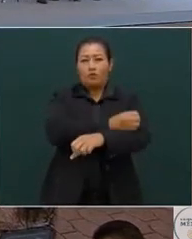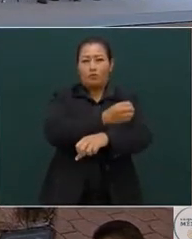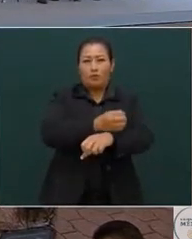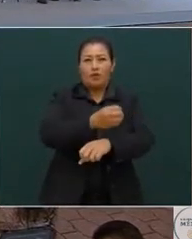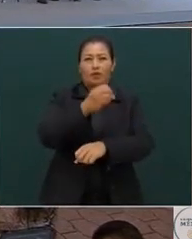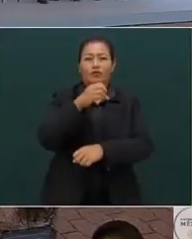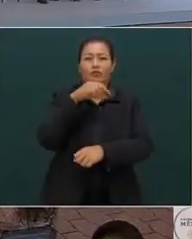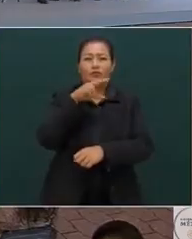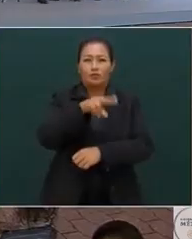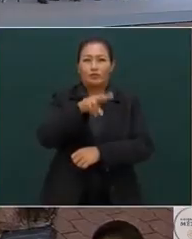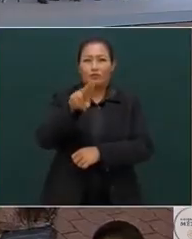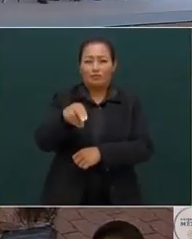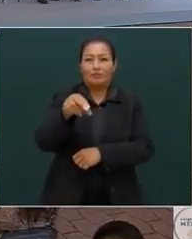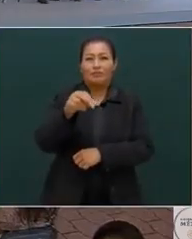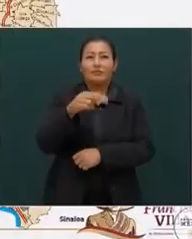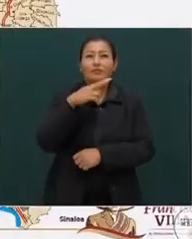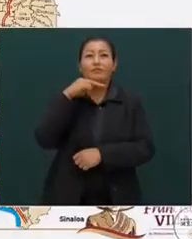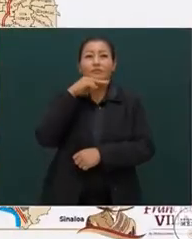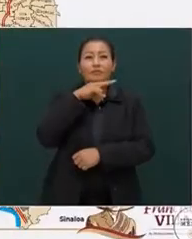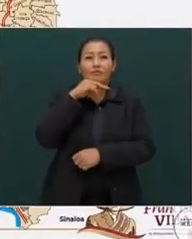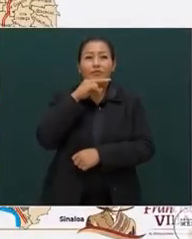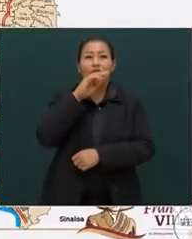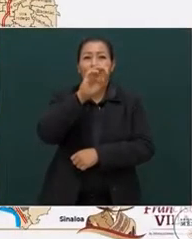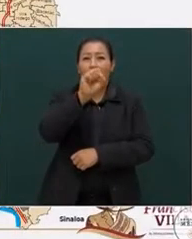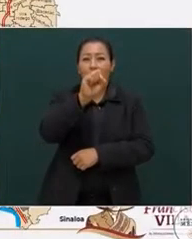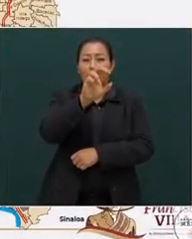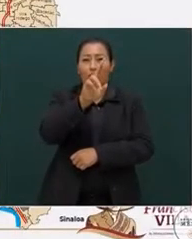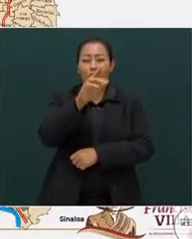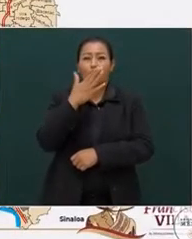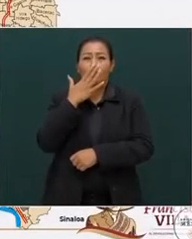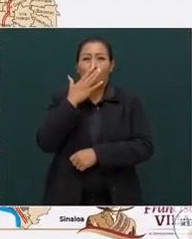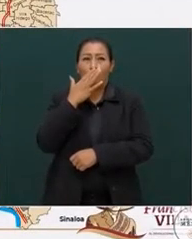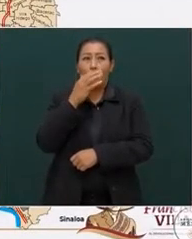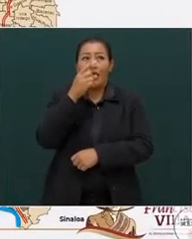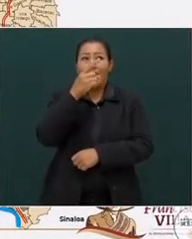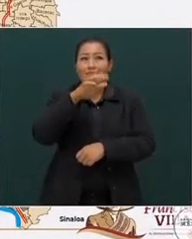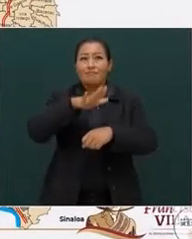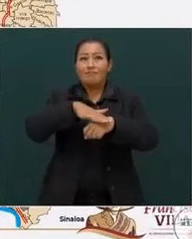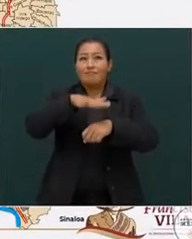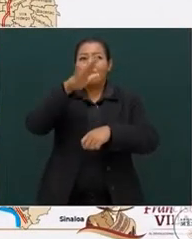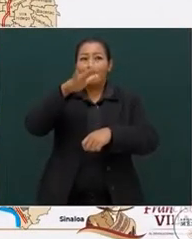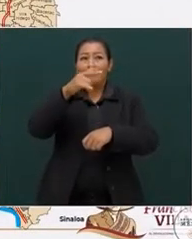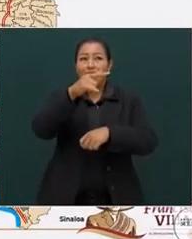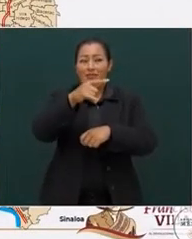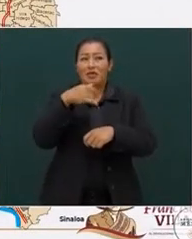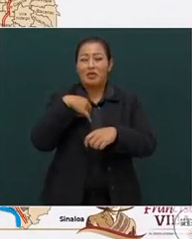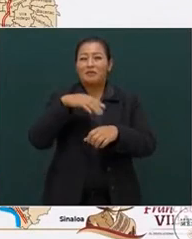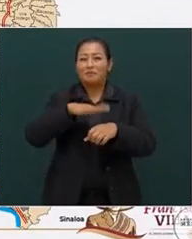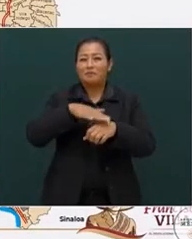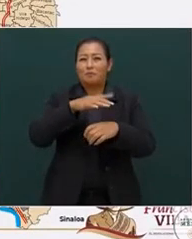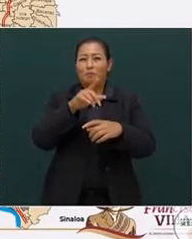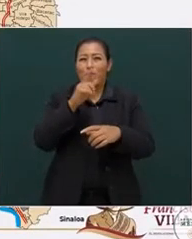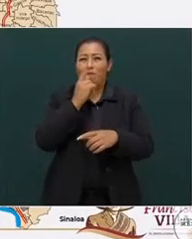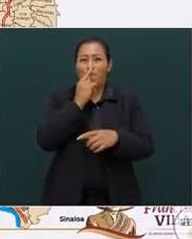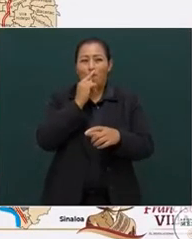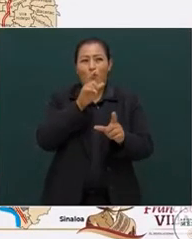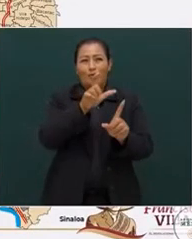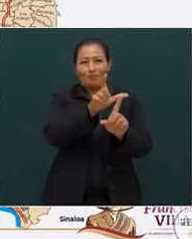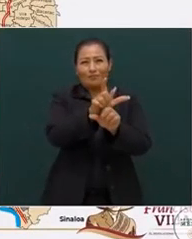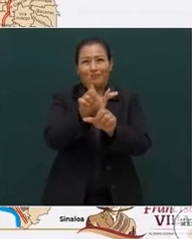Navojoa, San Luis Río Colorado, donde está concentrada la mayor cantidad de efectivos de seguridad pública.